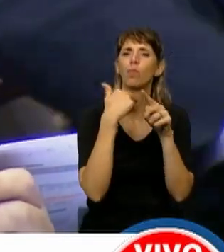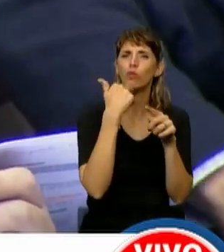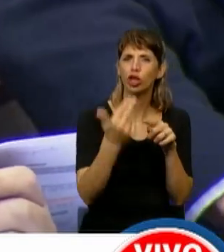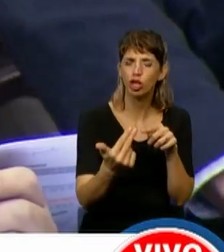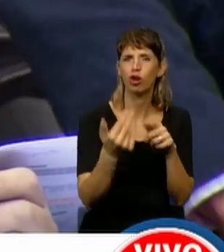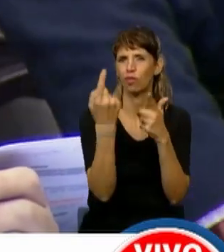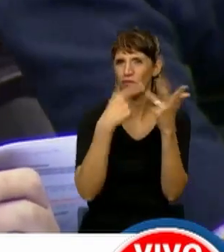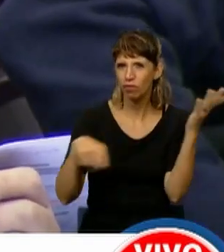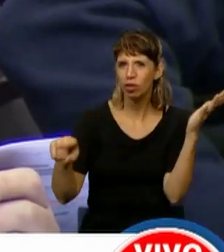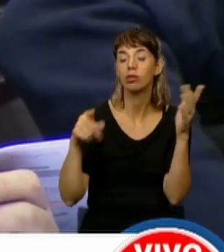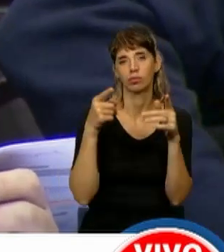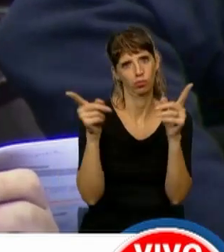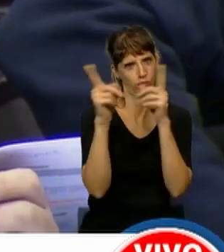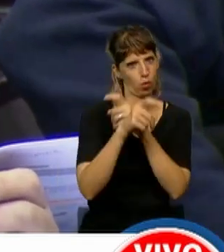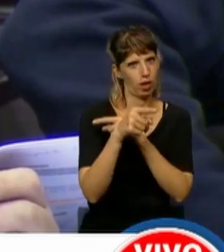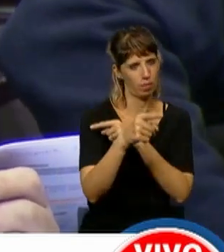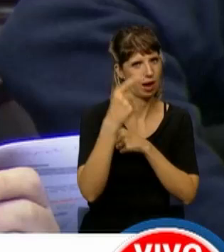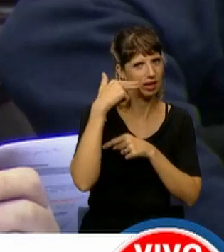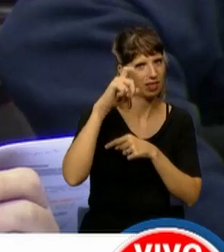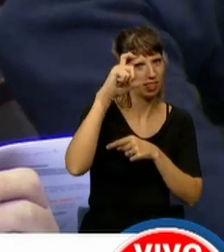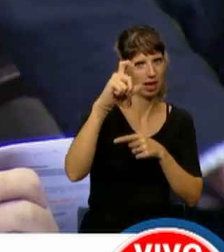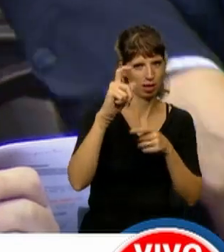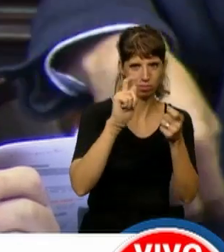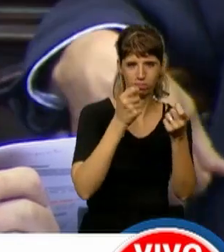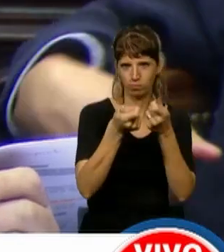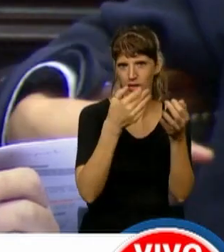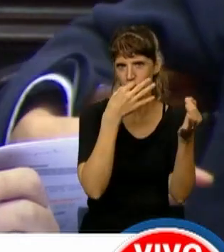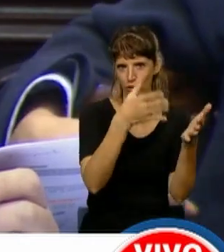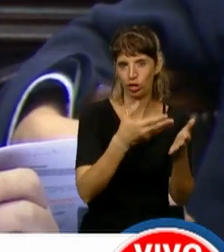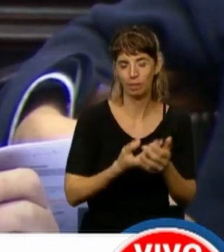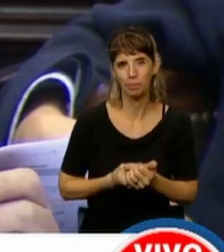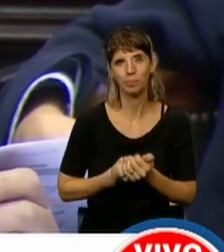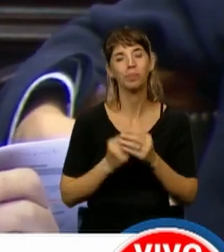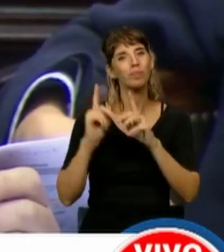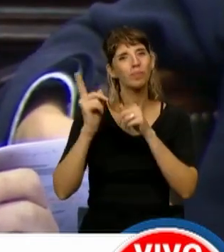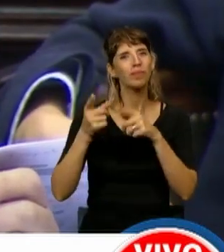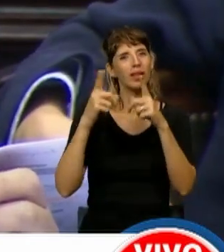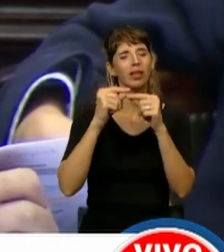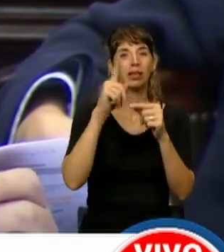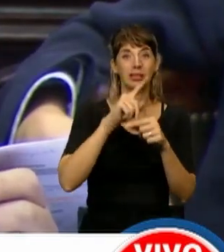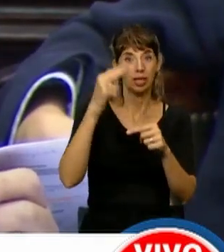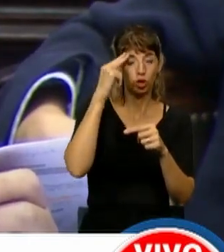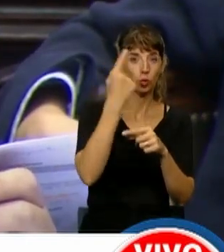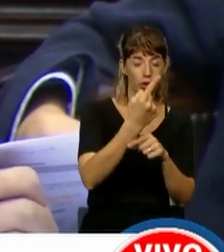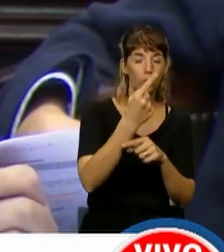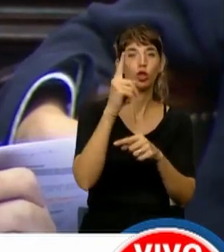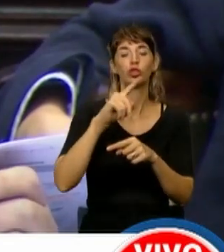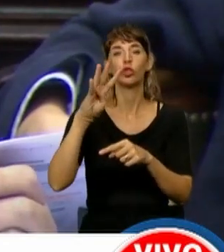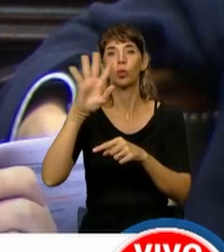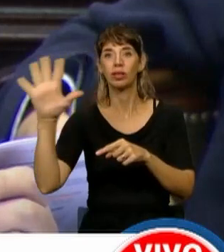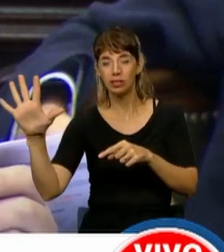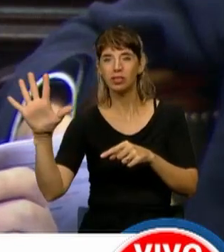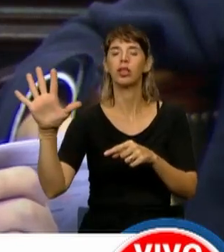problema. Luego se crean del 191 al 145, son la cantidad